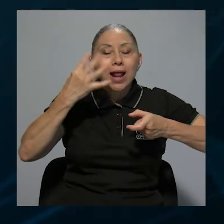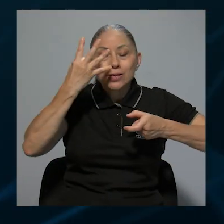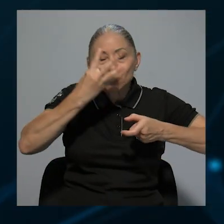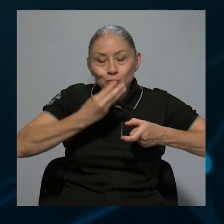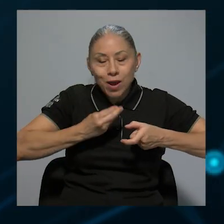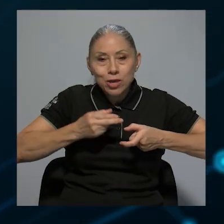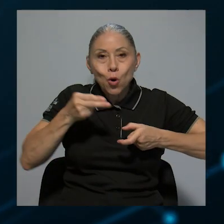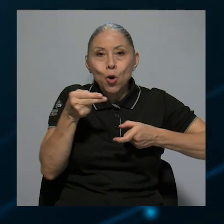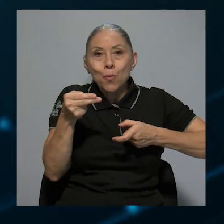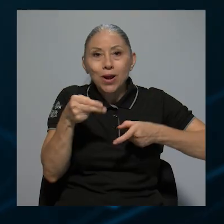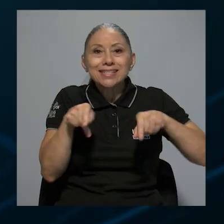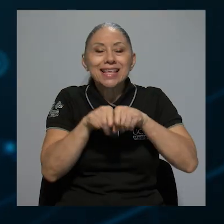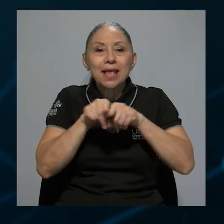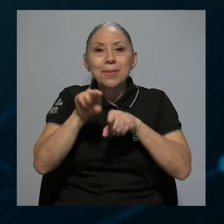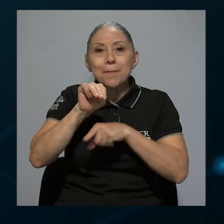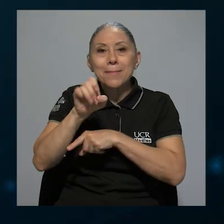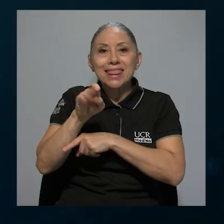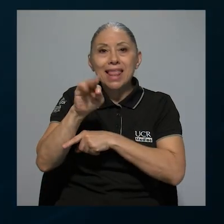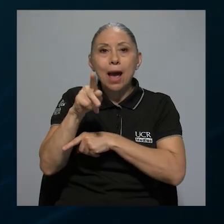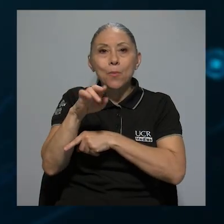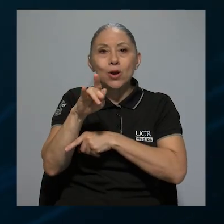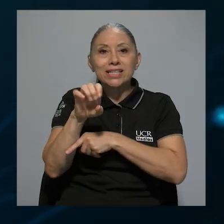hormonas y el metabolismo.